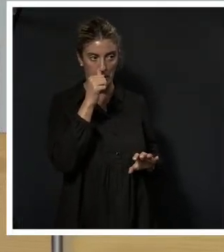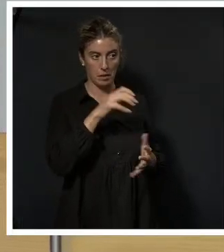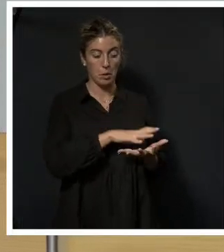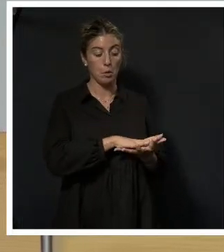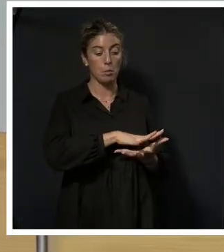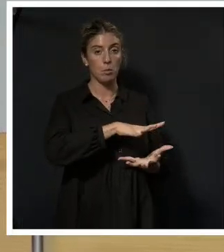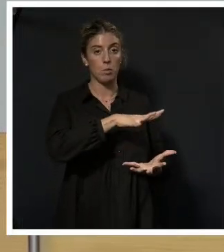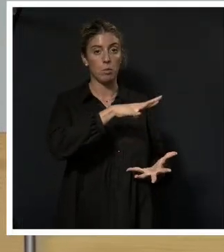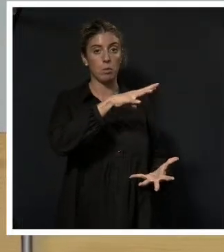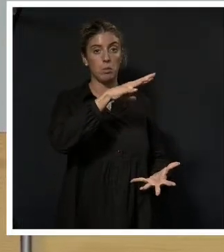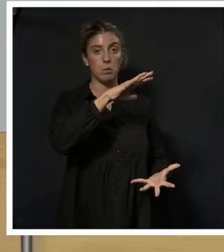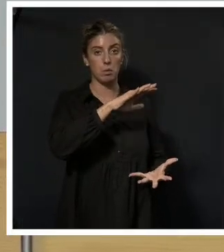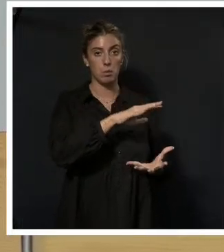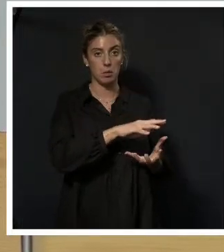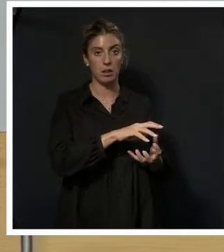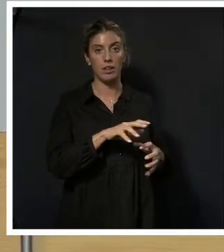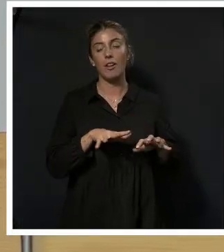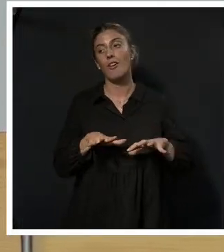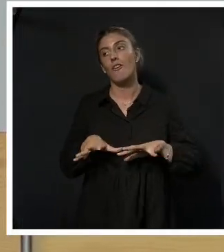estirada